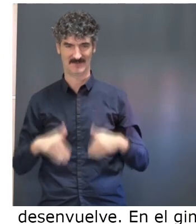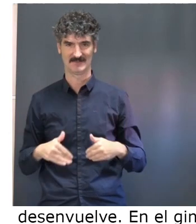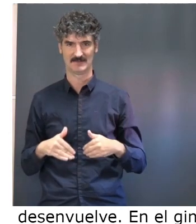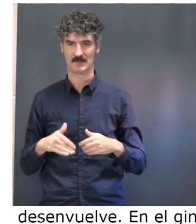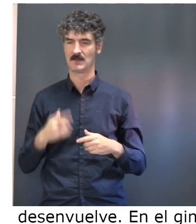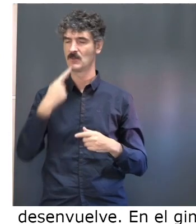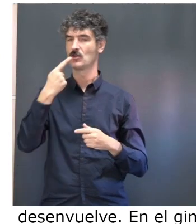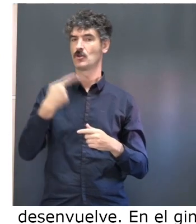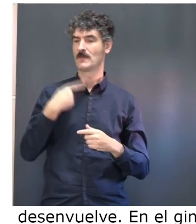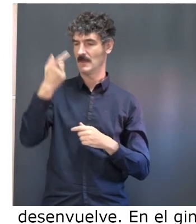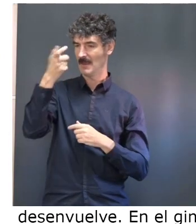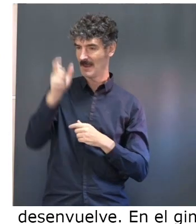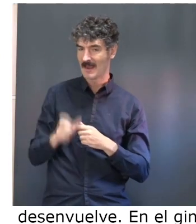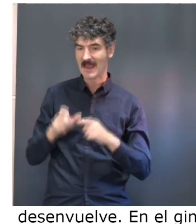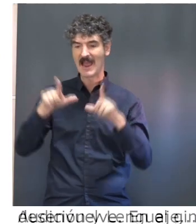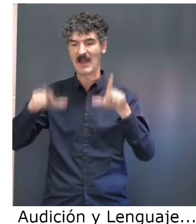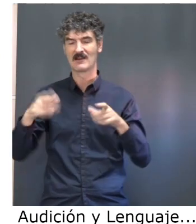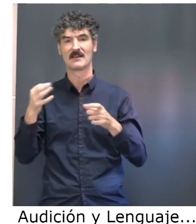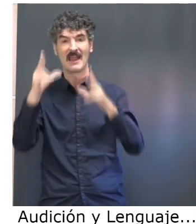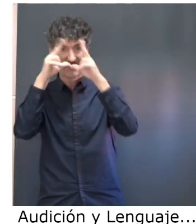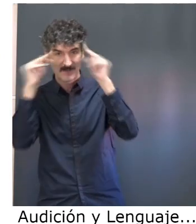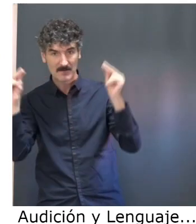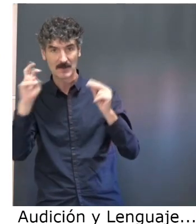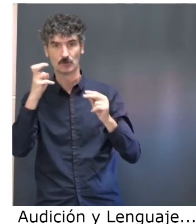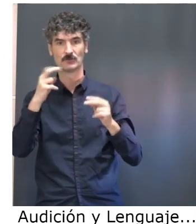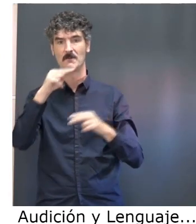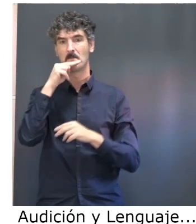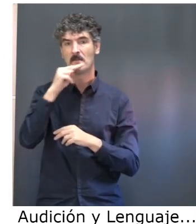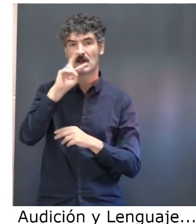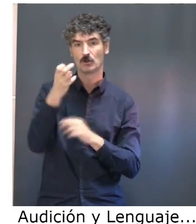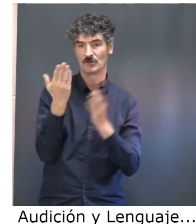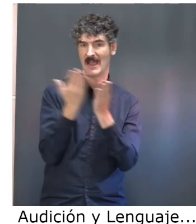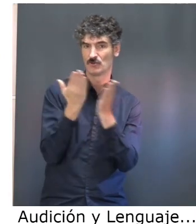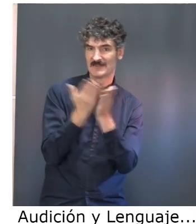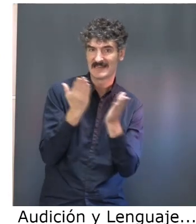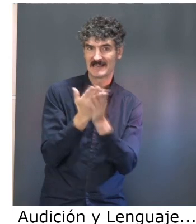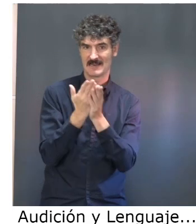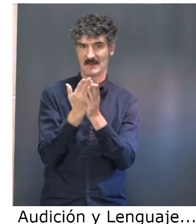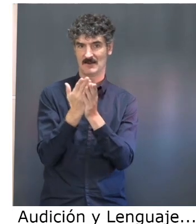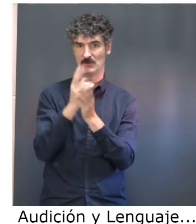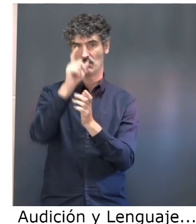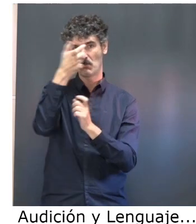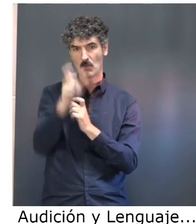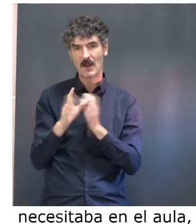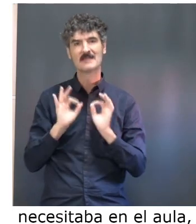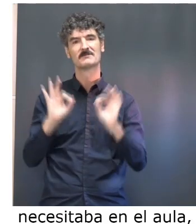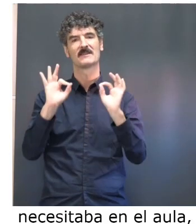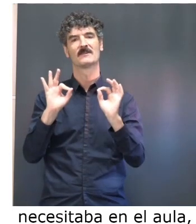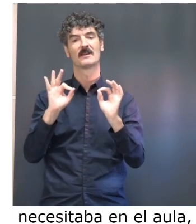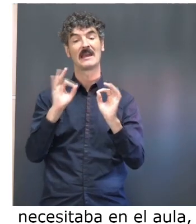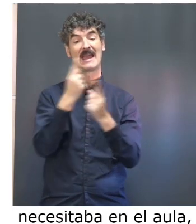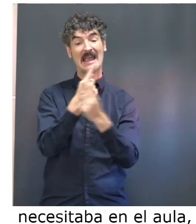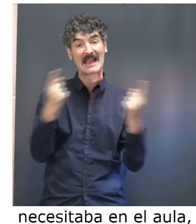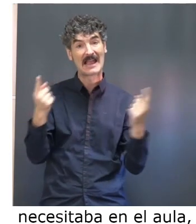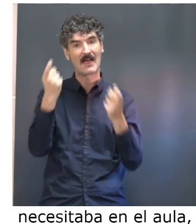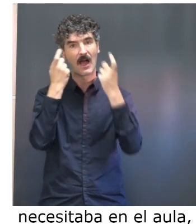nos dijo que necesitaba en el aula, en enfermería otro, en los baños otros clases auxiliares demandan un vocabulario específico para que todos y cada uno de los